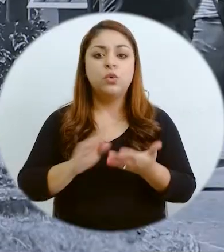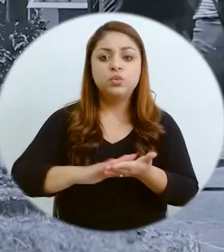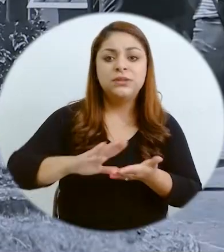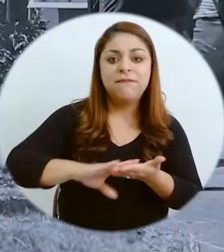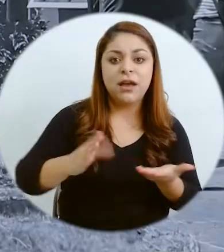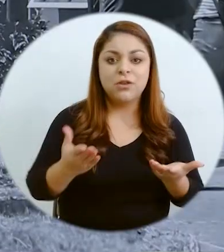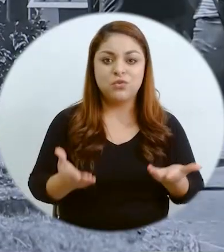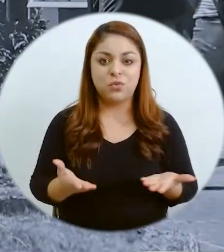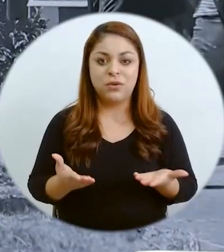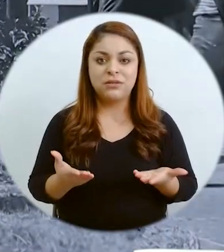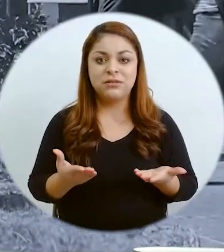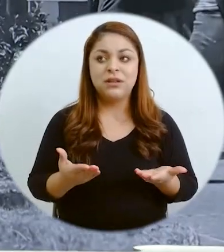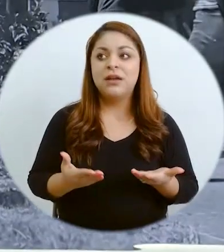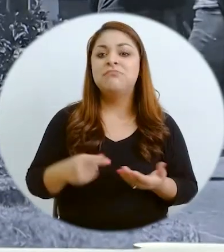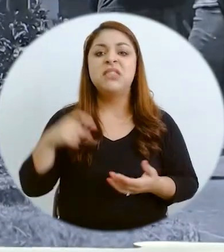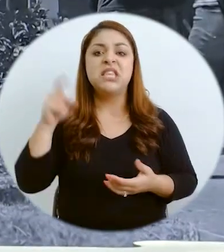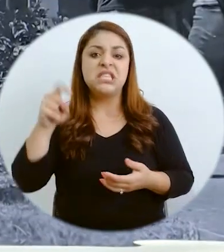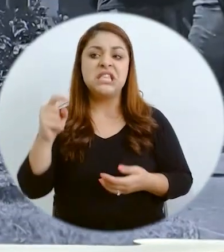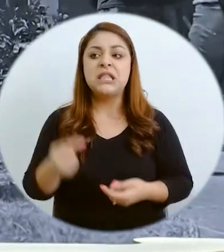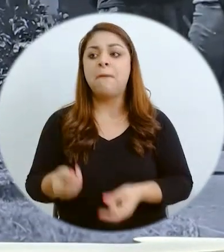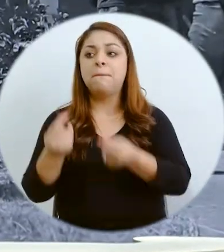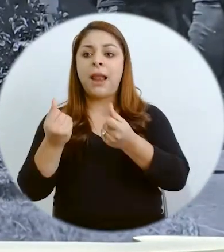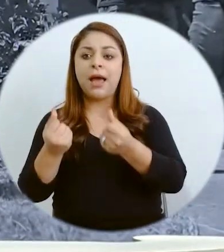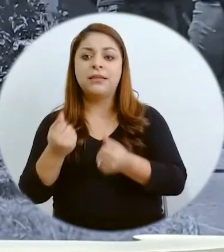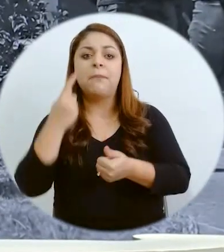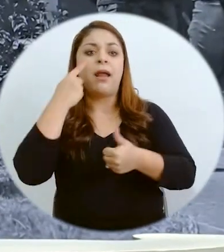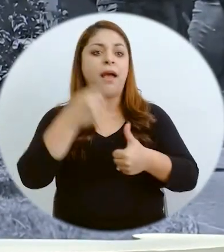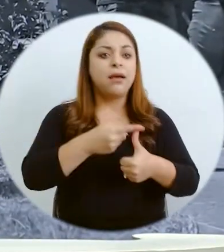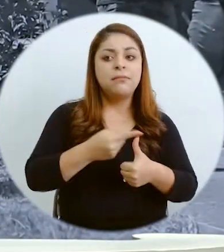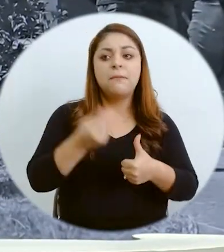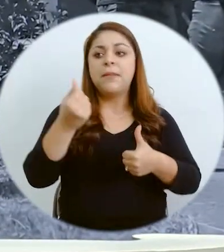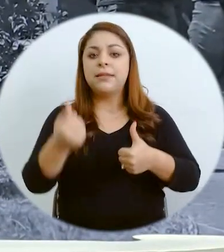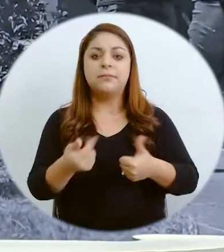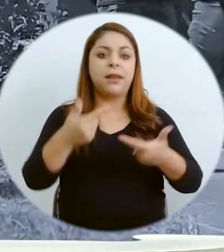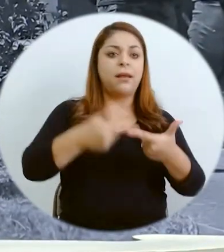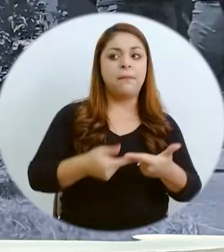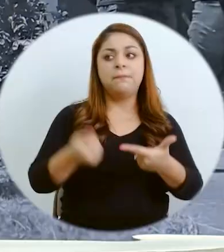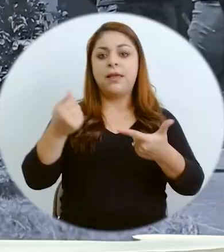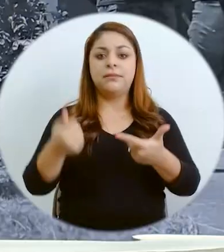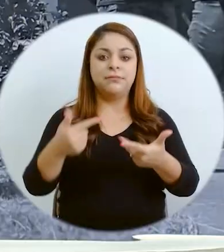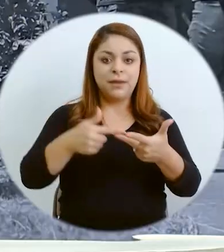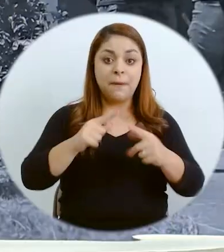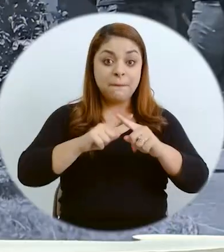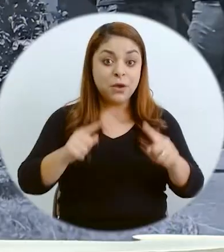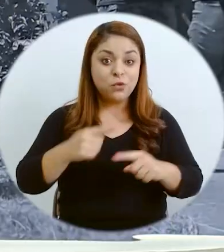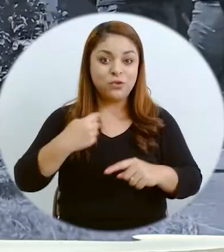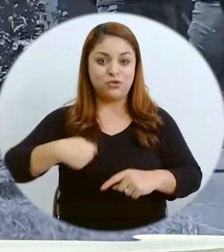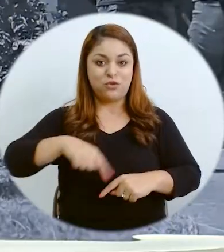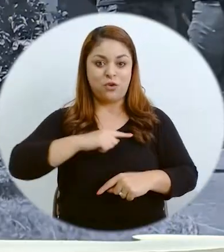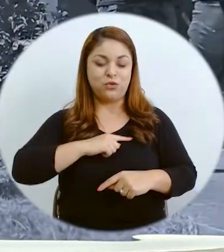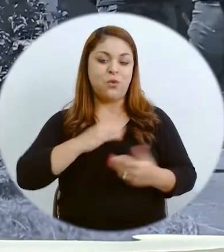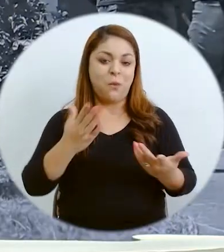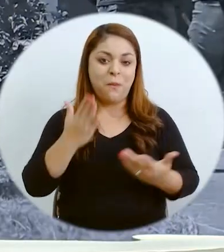serie de justificaciones numéricas, ¿verdad? De que si se ocupa plata para ver esto, para el otro. Pero lo que una, como madre